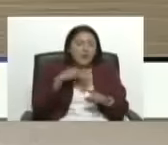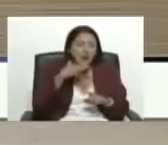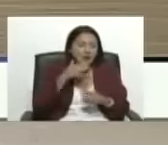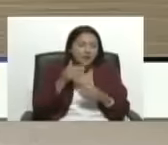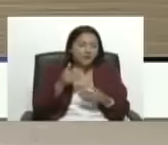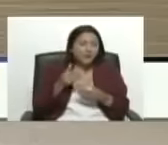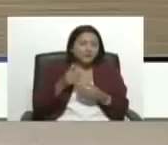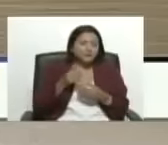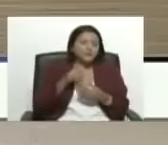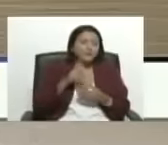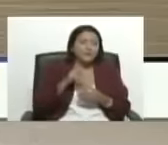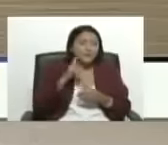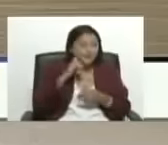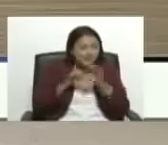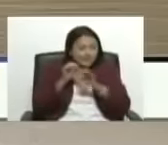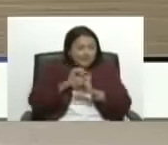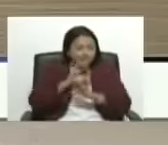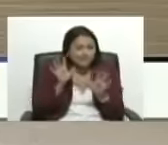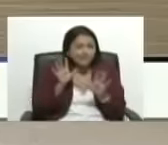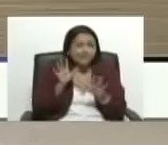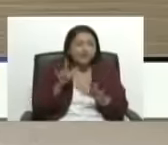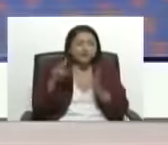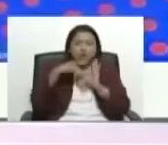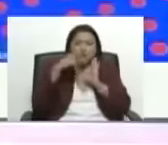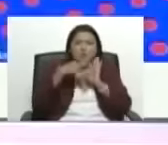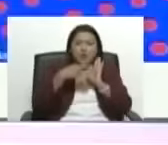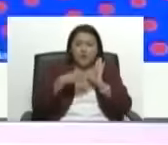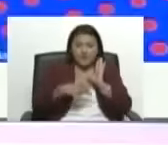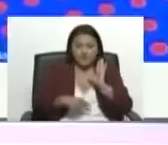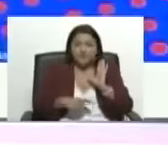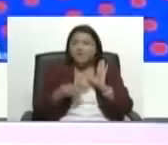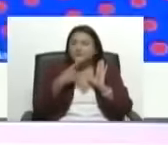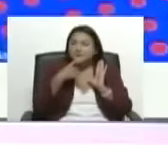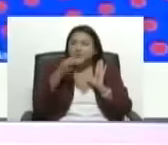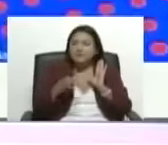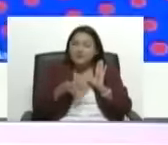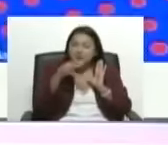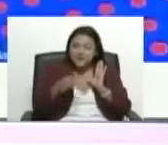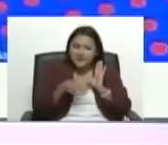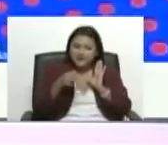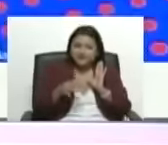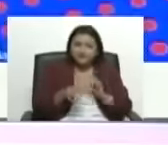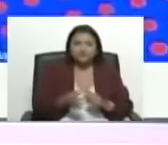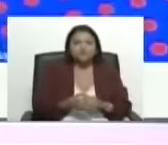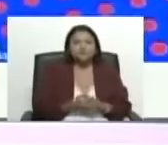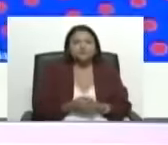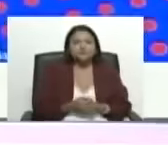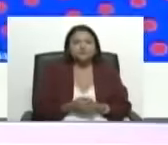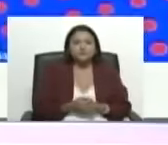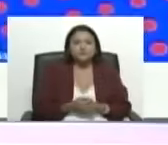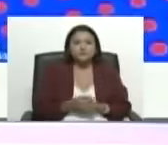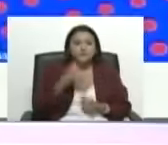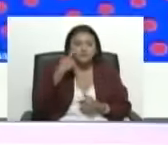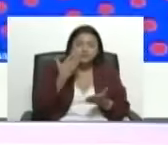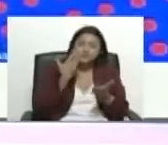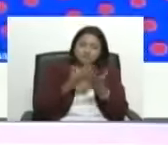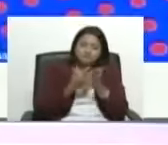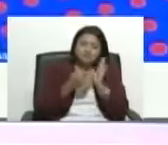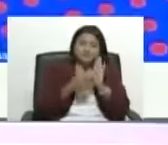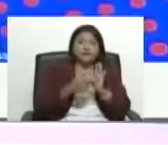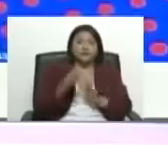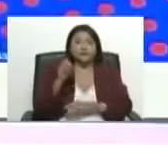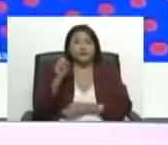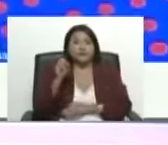En esa reserva, la voy a leer, dice: y lo dice ante la Asamblea General de las Naciones